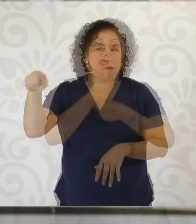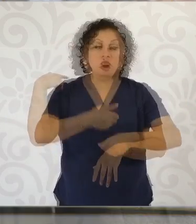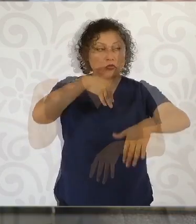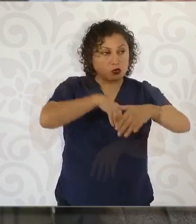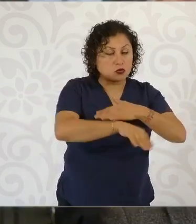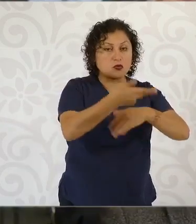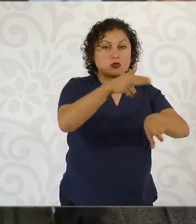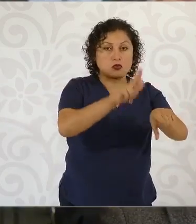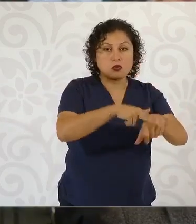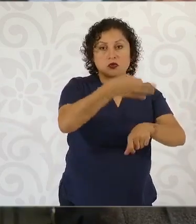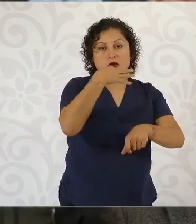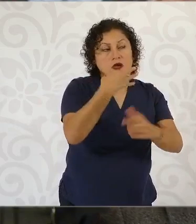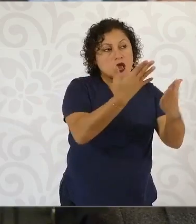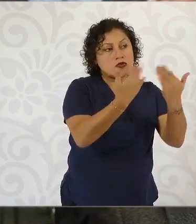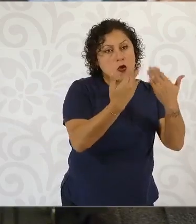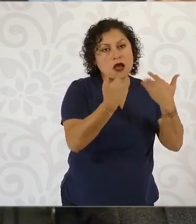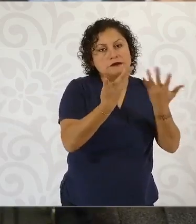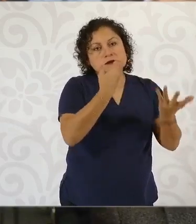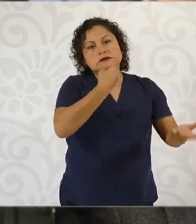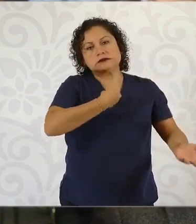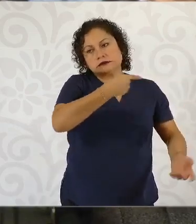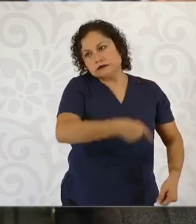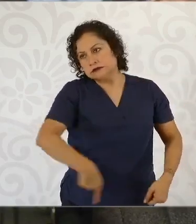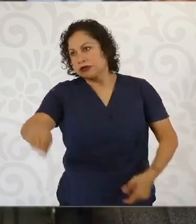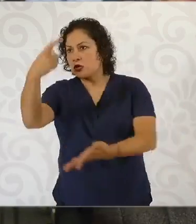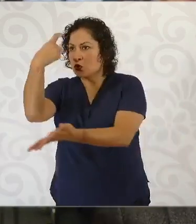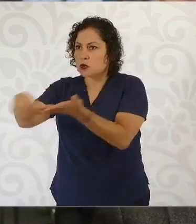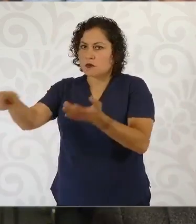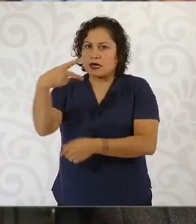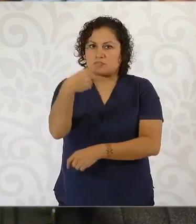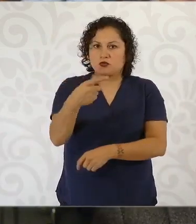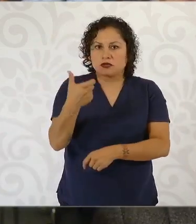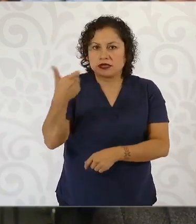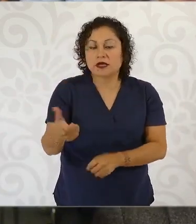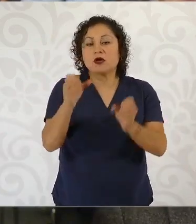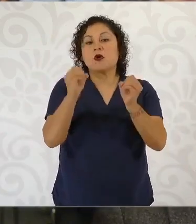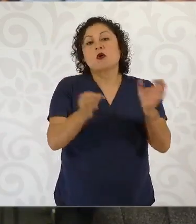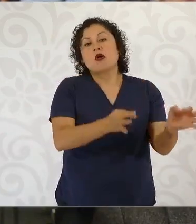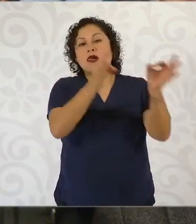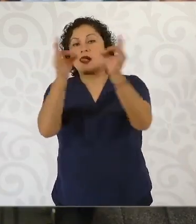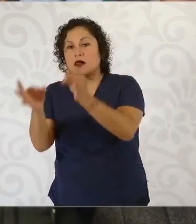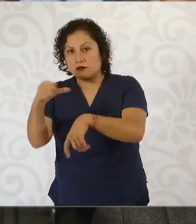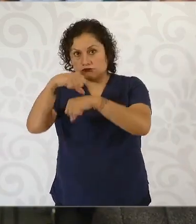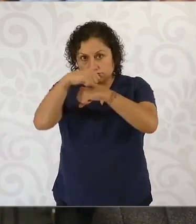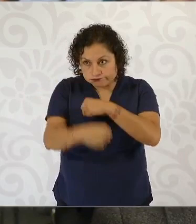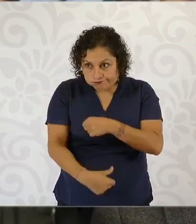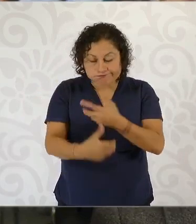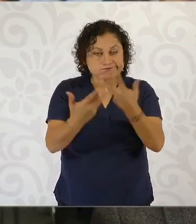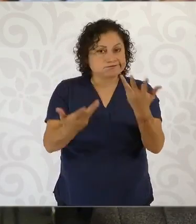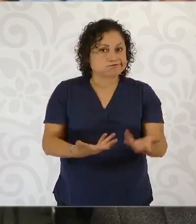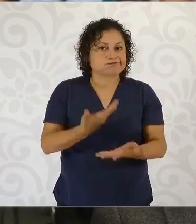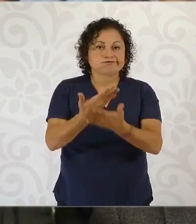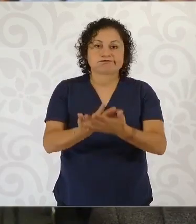medicamento. Que han tenido que comprarlas por sus propios recursos, que les aplazaron cirugías y que al mismo tiempo